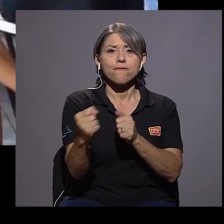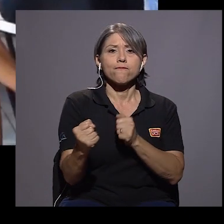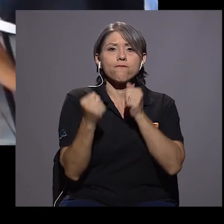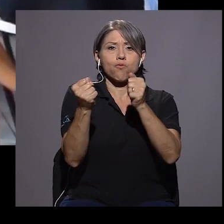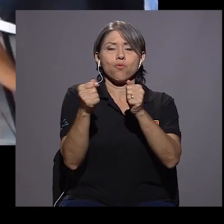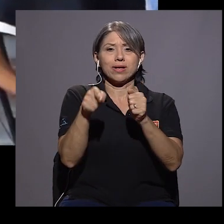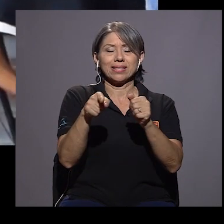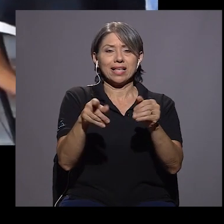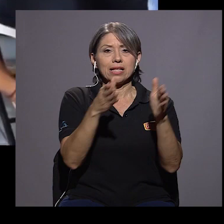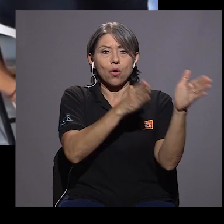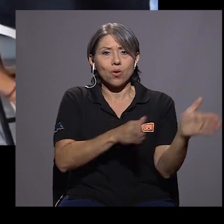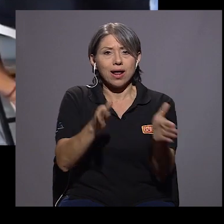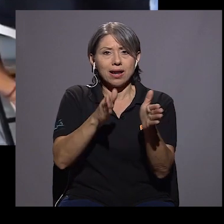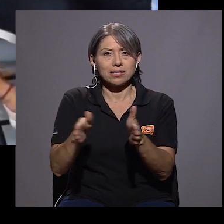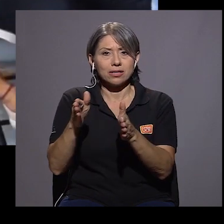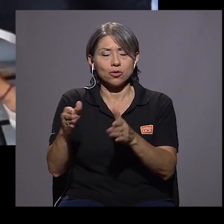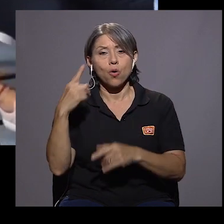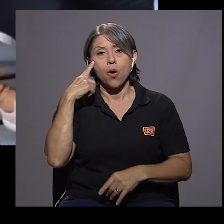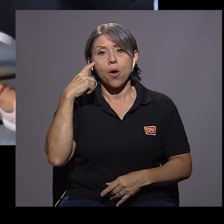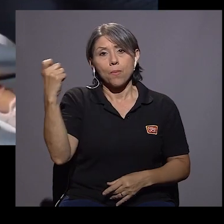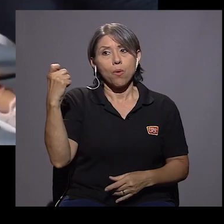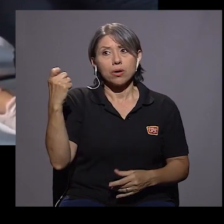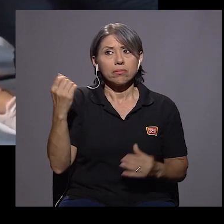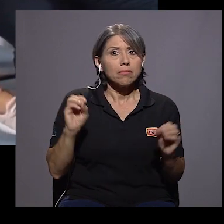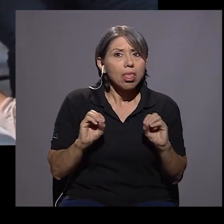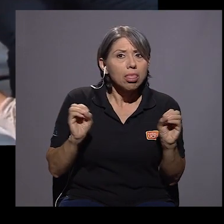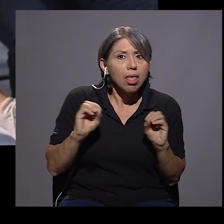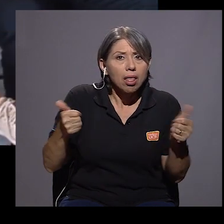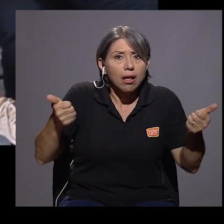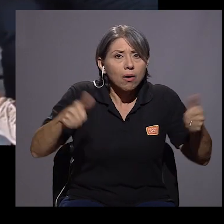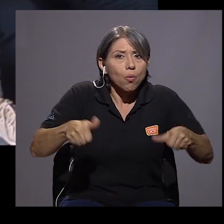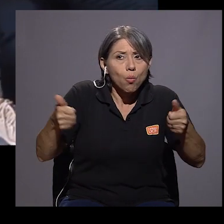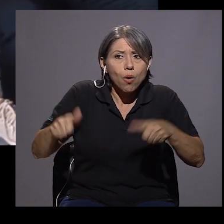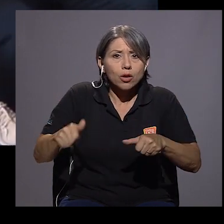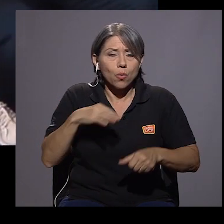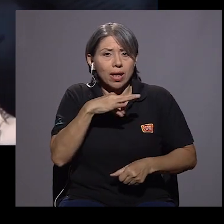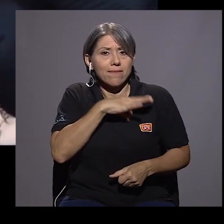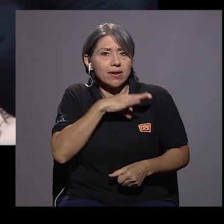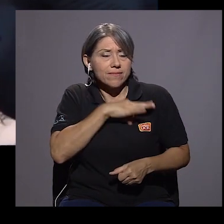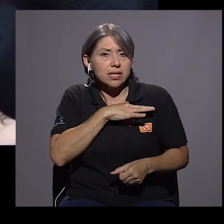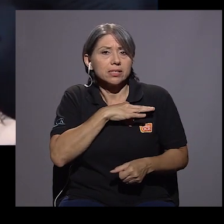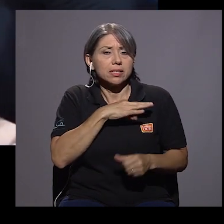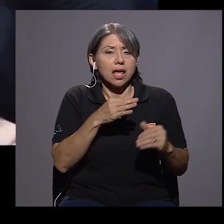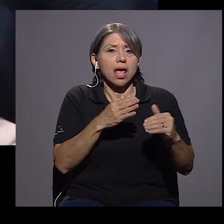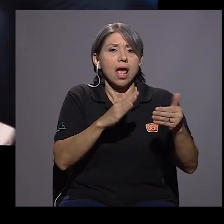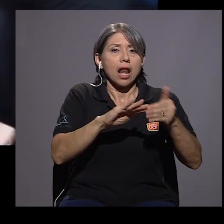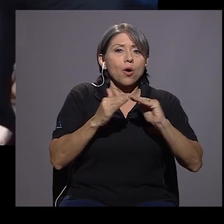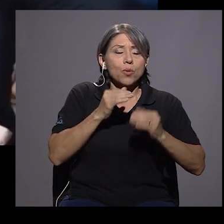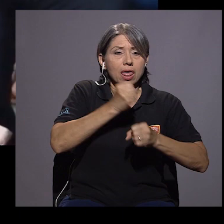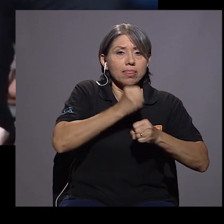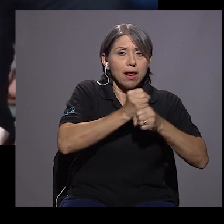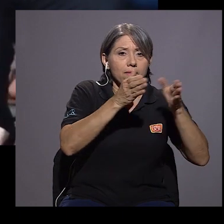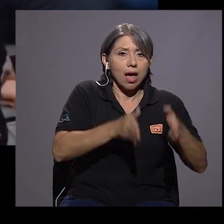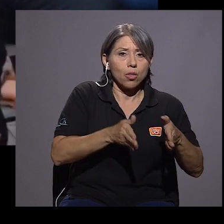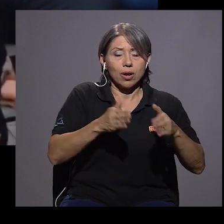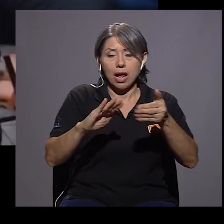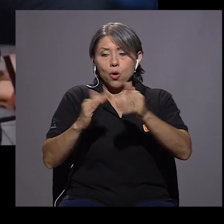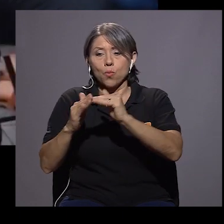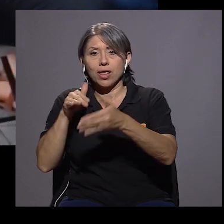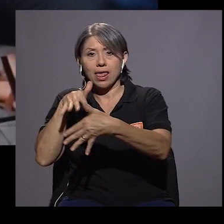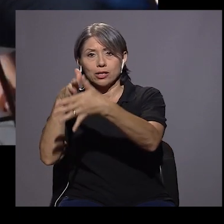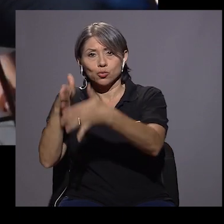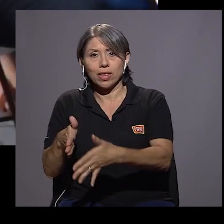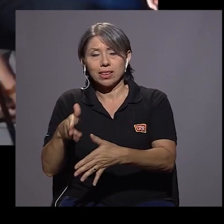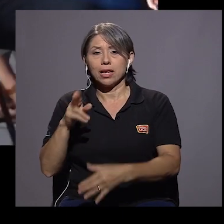de esta organización, puesto que debido a que no se llega a ningún tipo de acuerdo que beneficie tanto a la comunidad trabajadora como